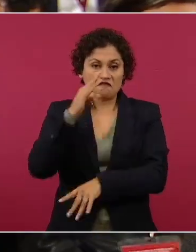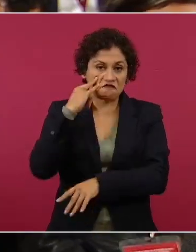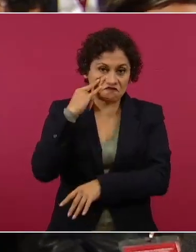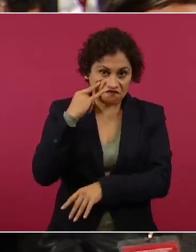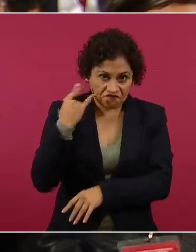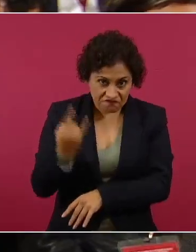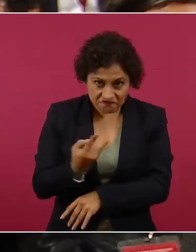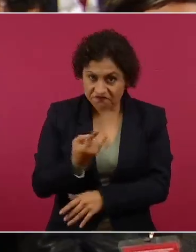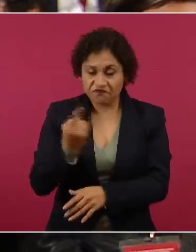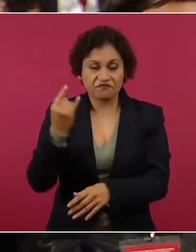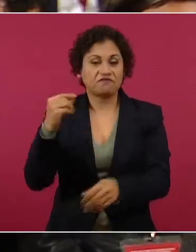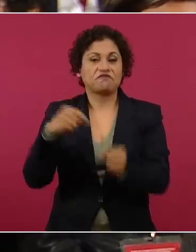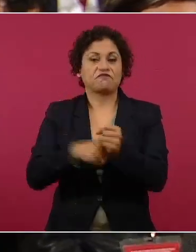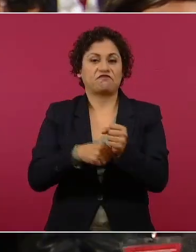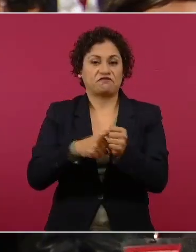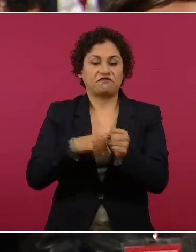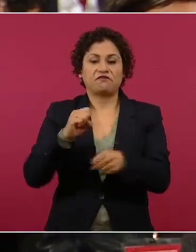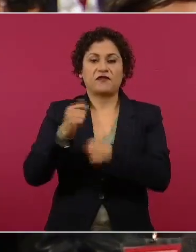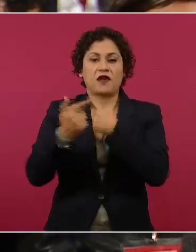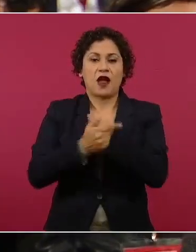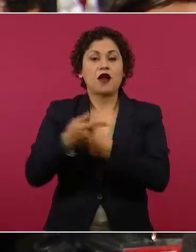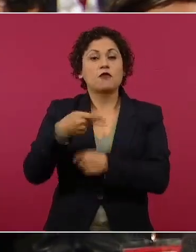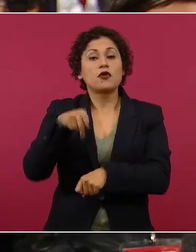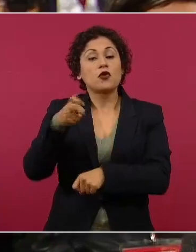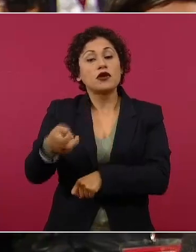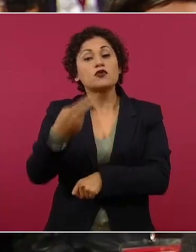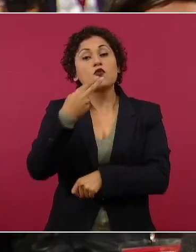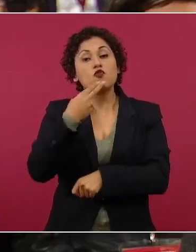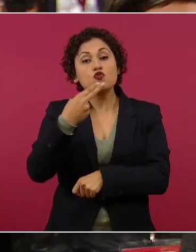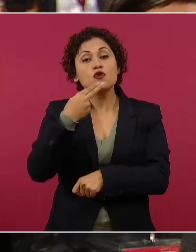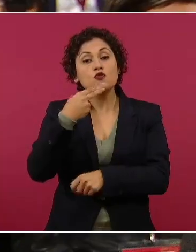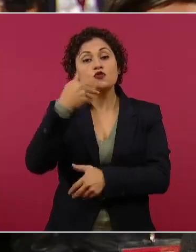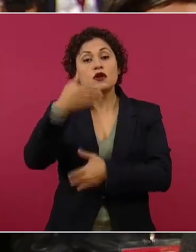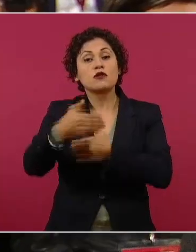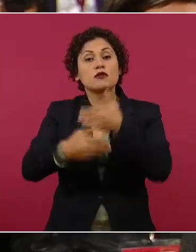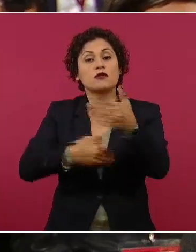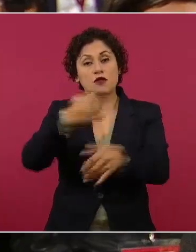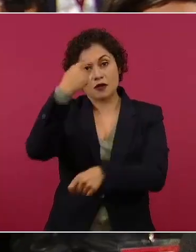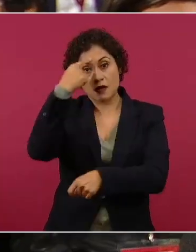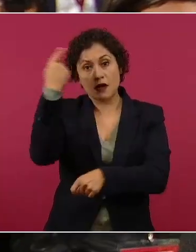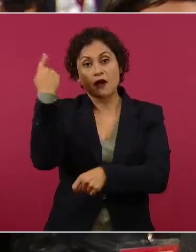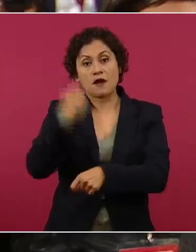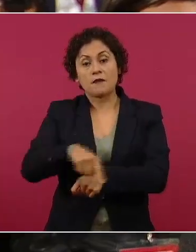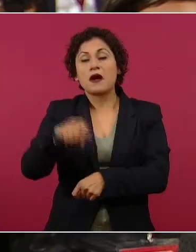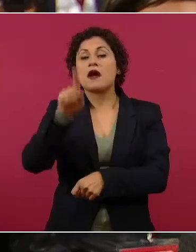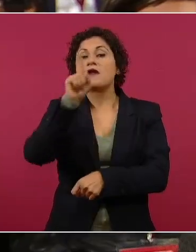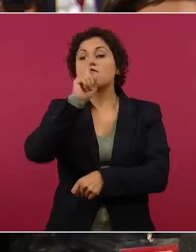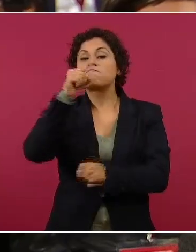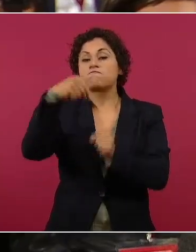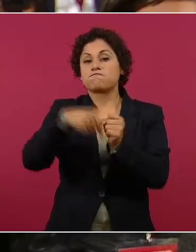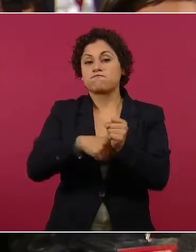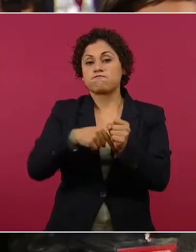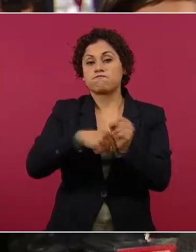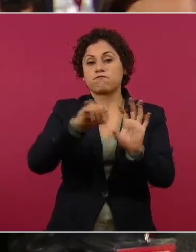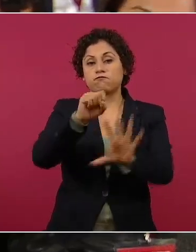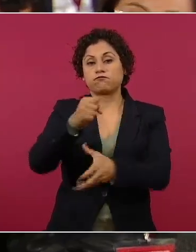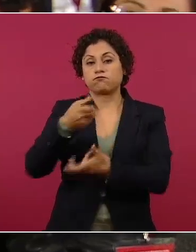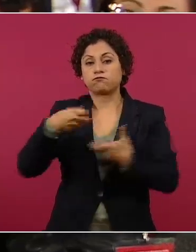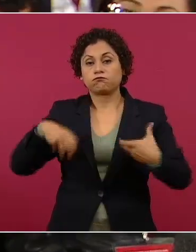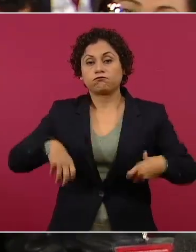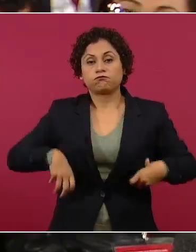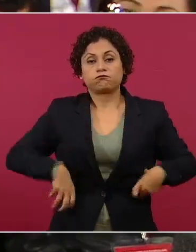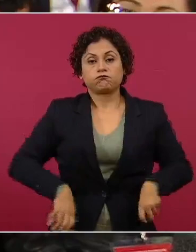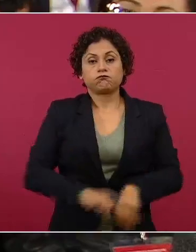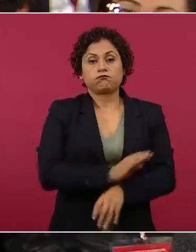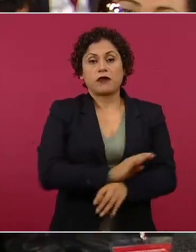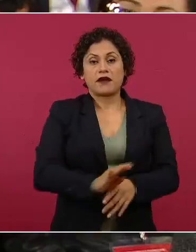que cada vez más frecuentemente son utilizados para sacar beneficios por la puerta de atrás de las instituciones públicas, y en estos